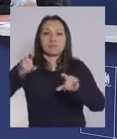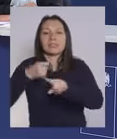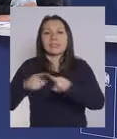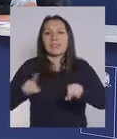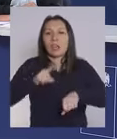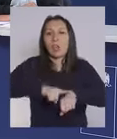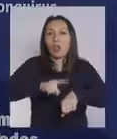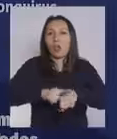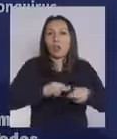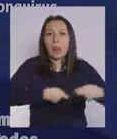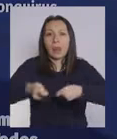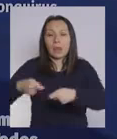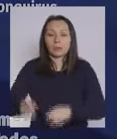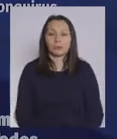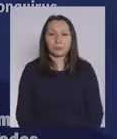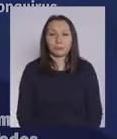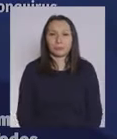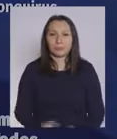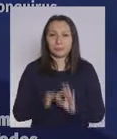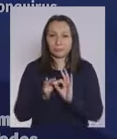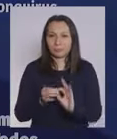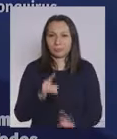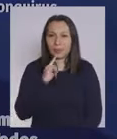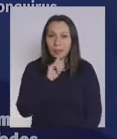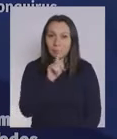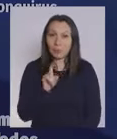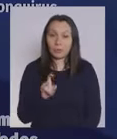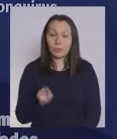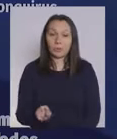comercio? Muchas gracias por su pregunta.